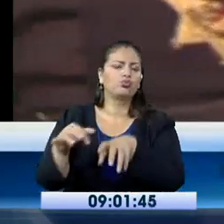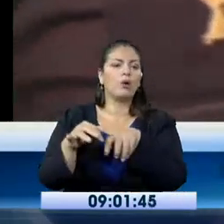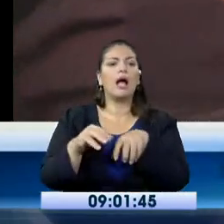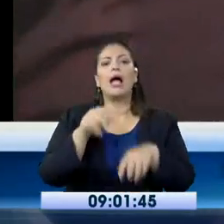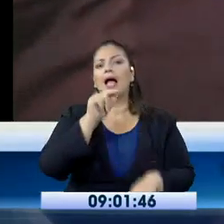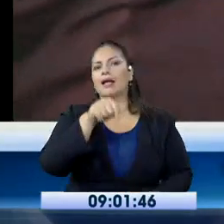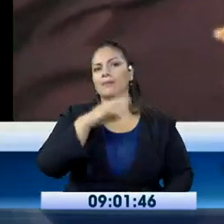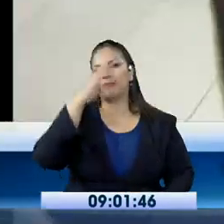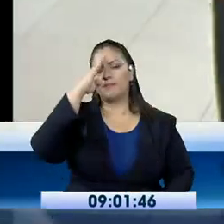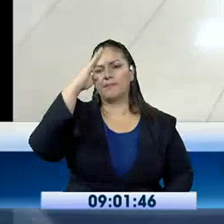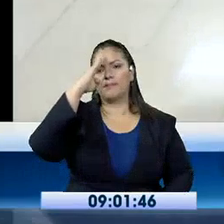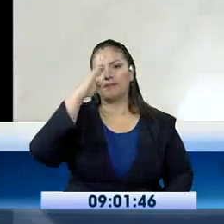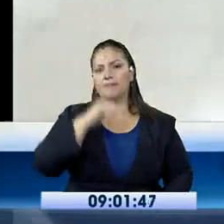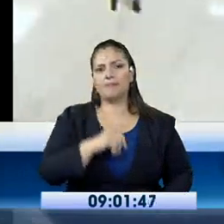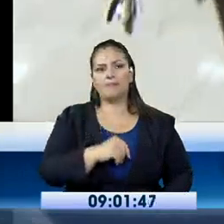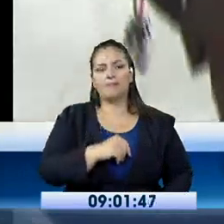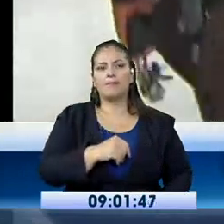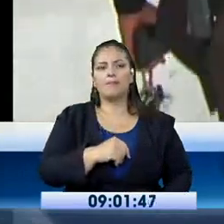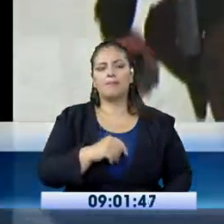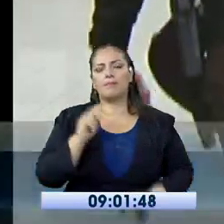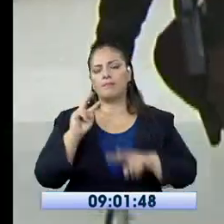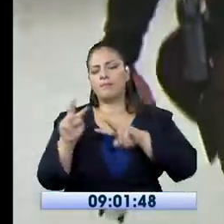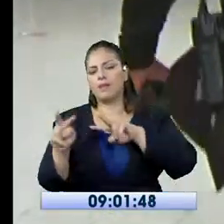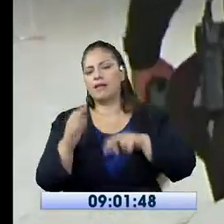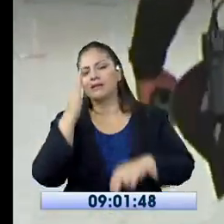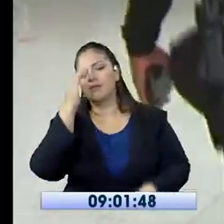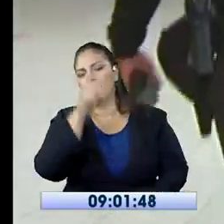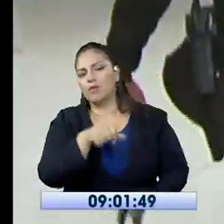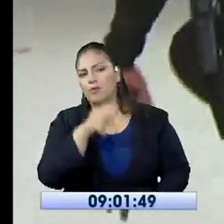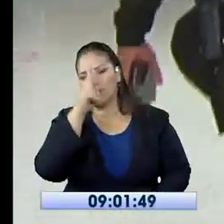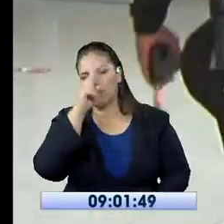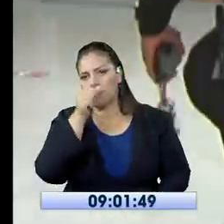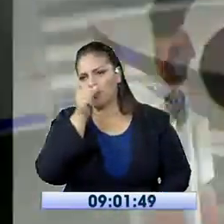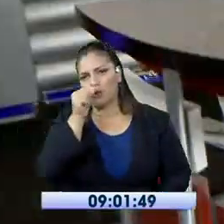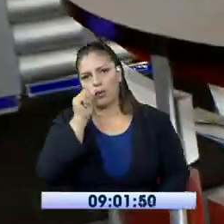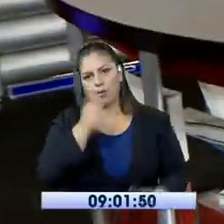a vender sustancias. Informó Julio César Saona.